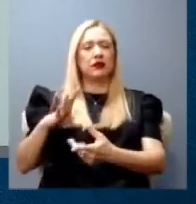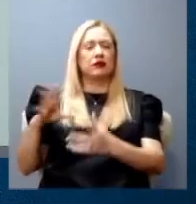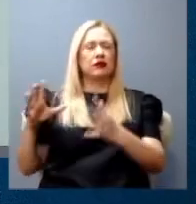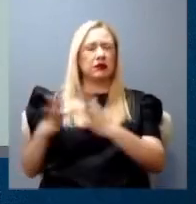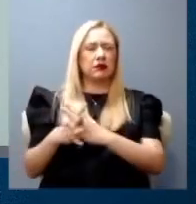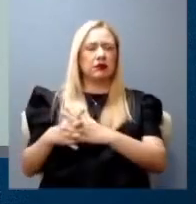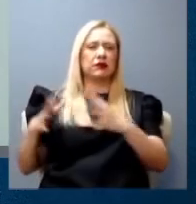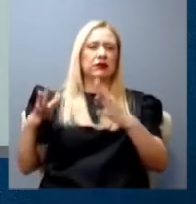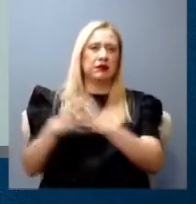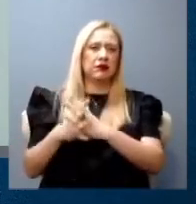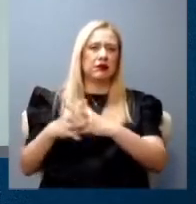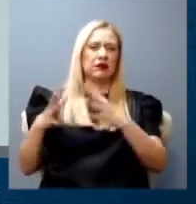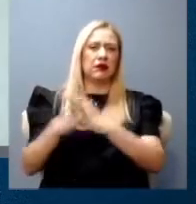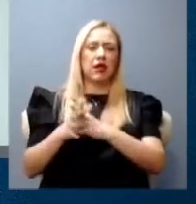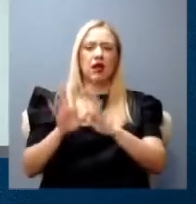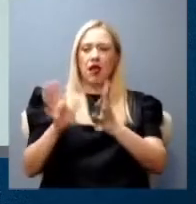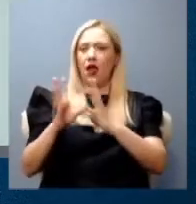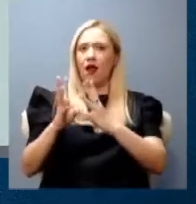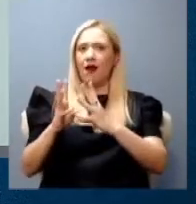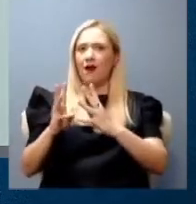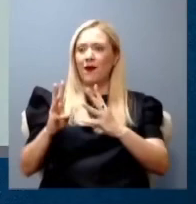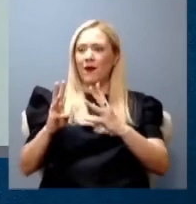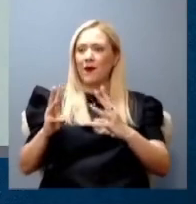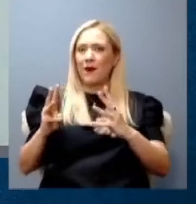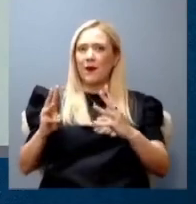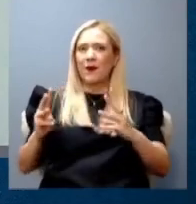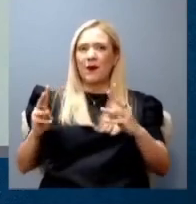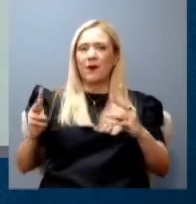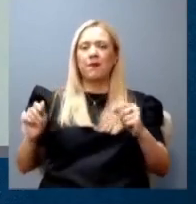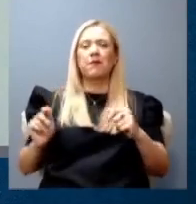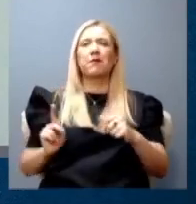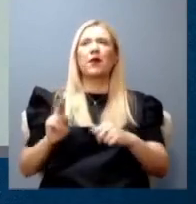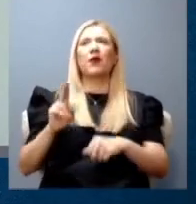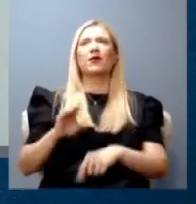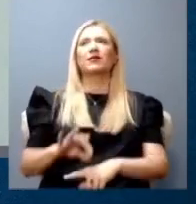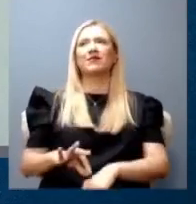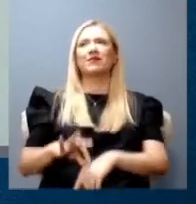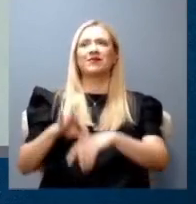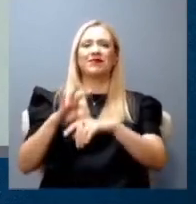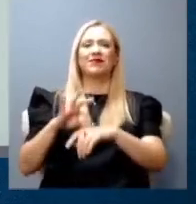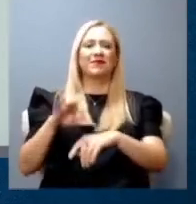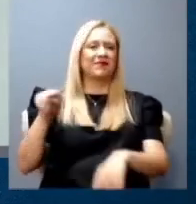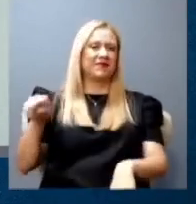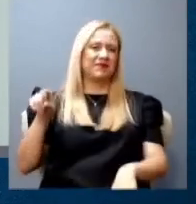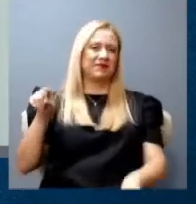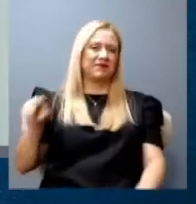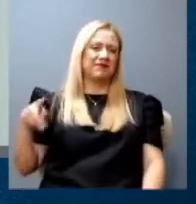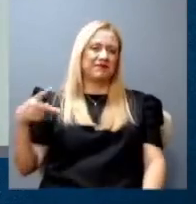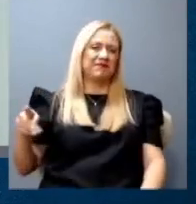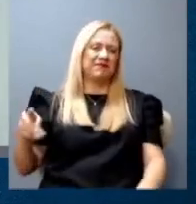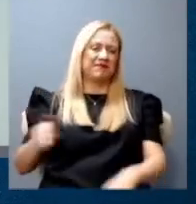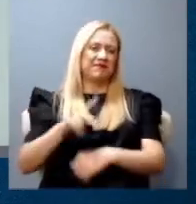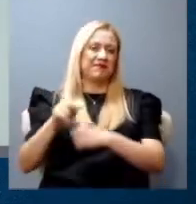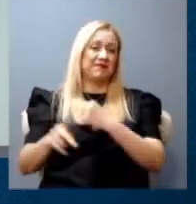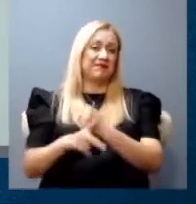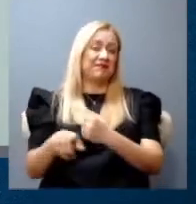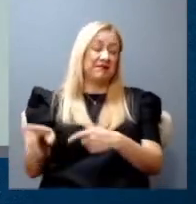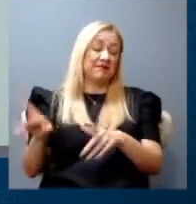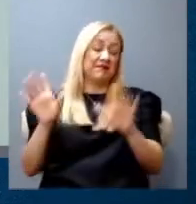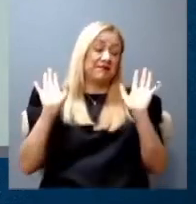situación de violencia extrema causada por también el propio Estado o avalada por el Estado, o